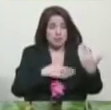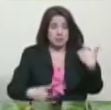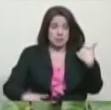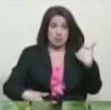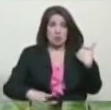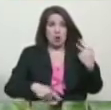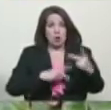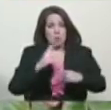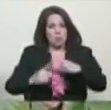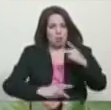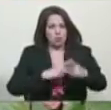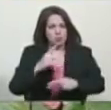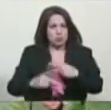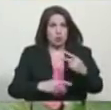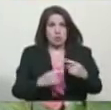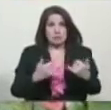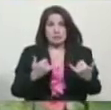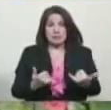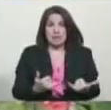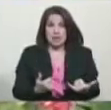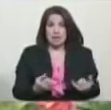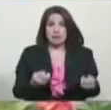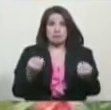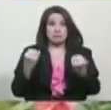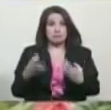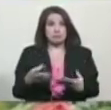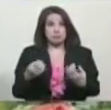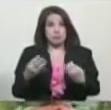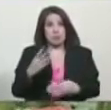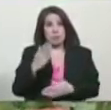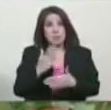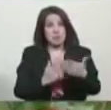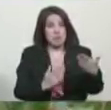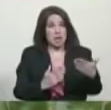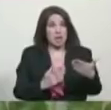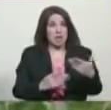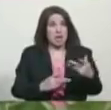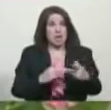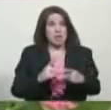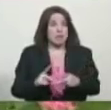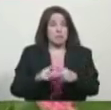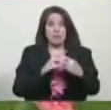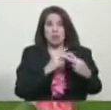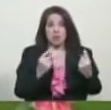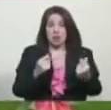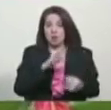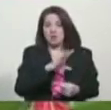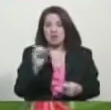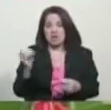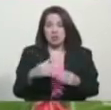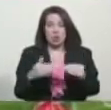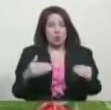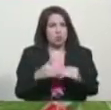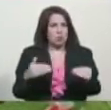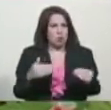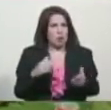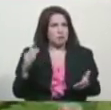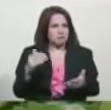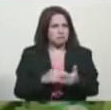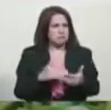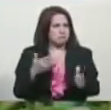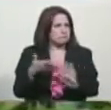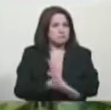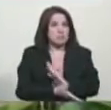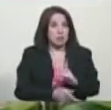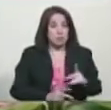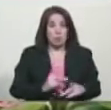Ese crédito ya les hemos otorgado la mitad del crédito, $500,000. Y con esto estamos incrementando exponencialmente la